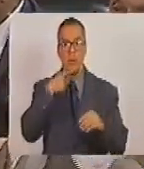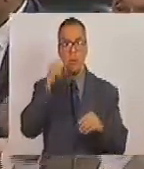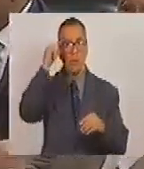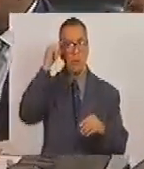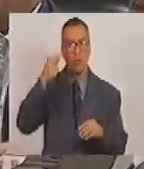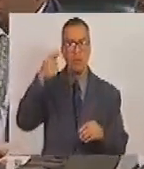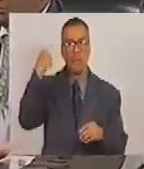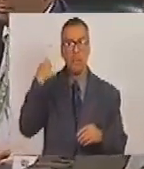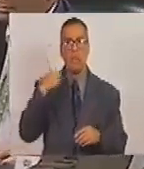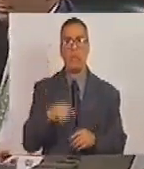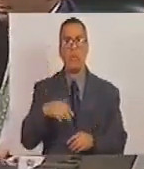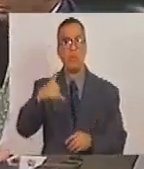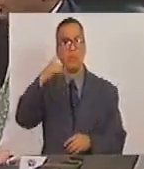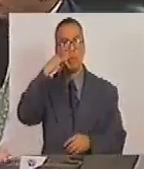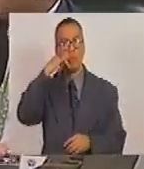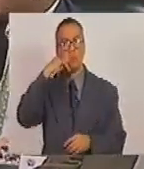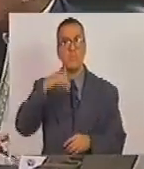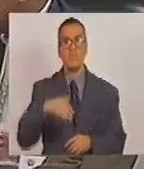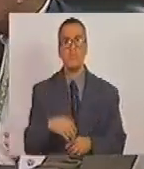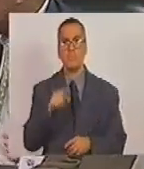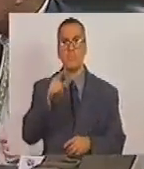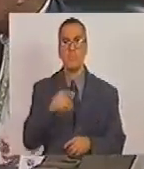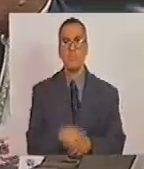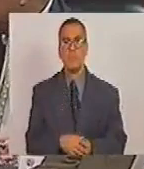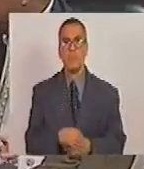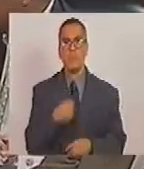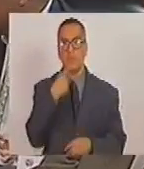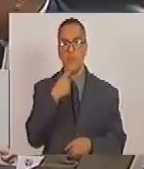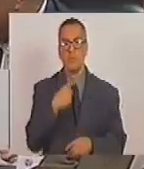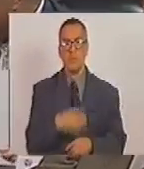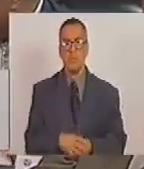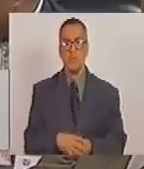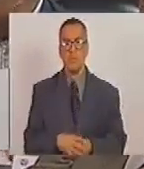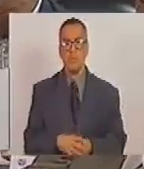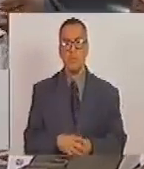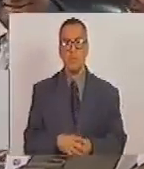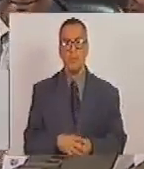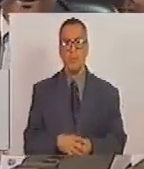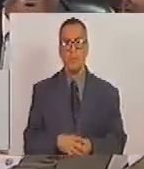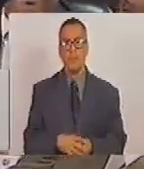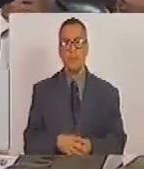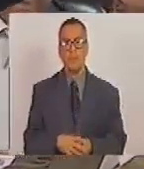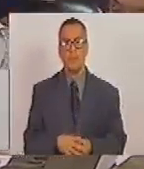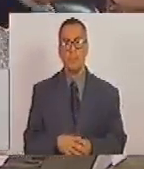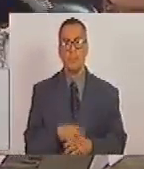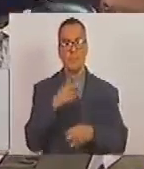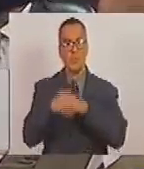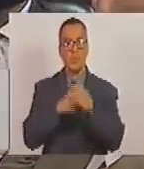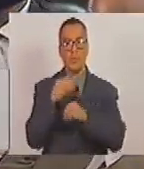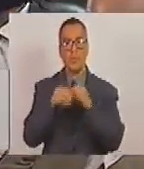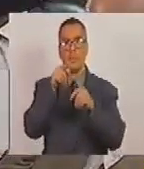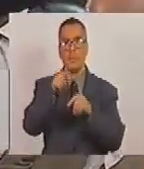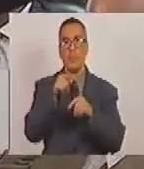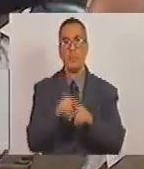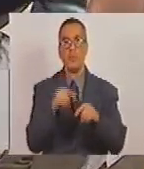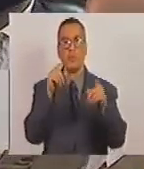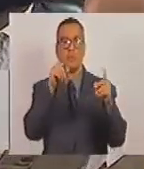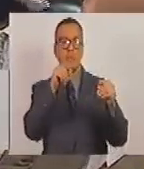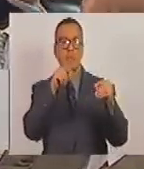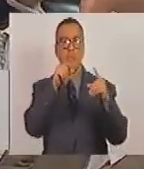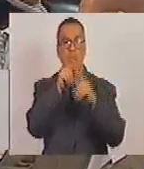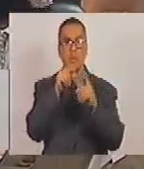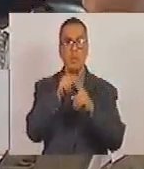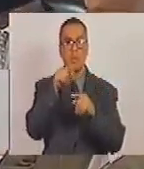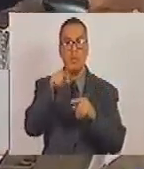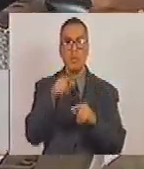ayer telefónicamente. Y le anticipé que iba a tomar este derecho de palabra, si